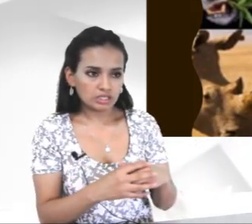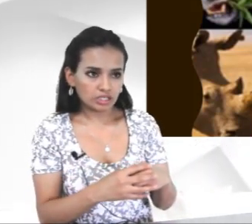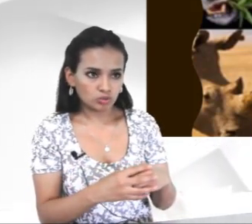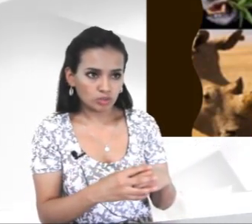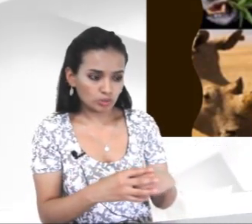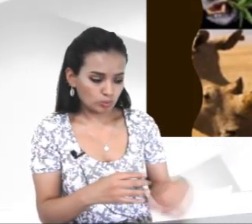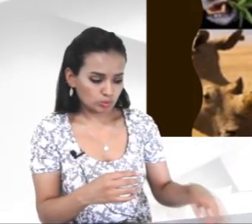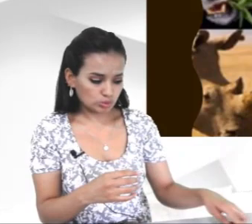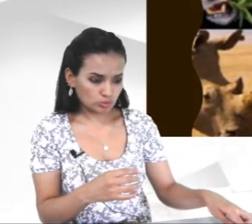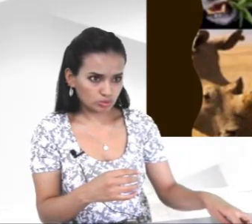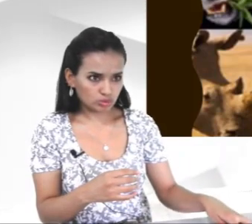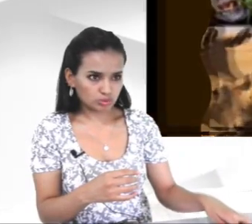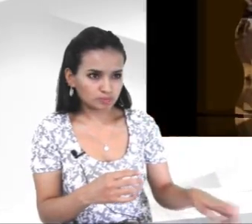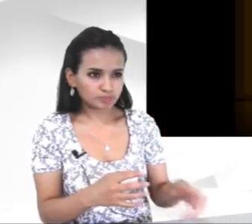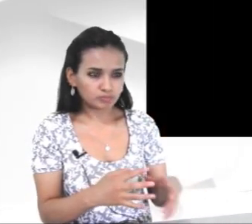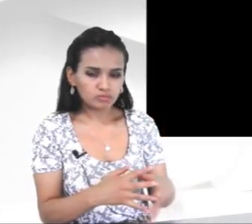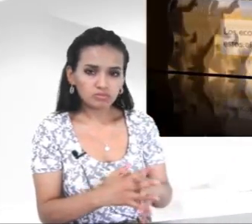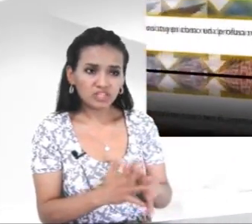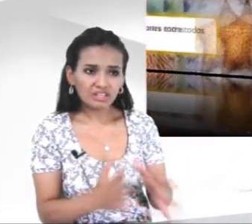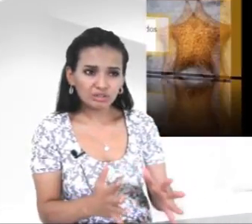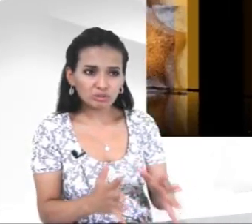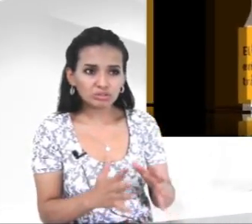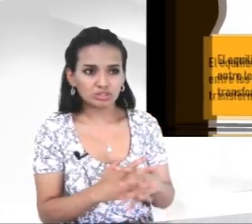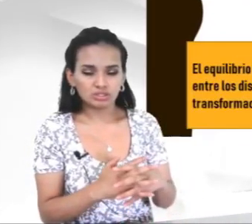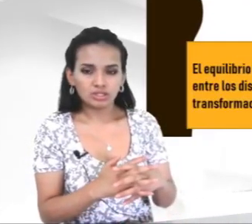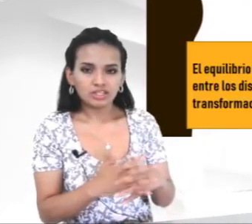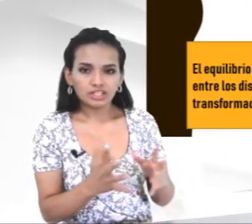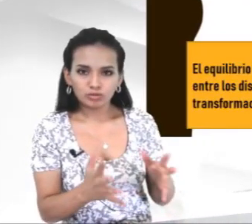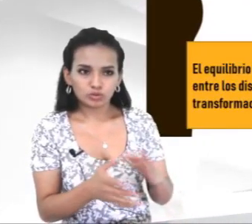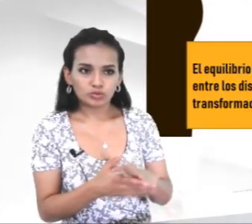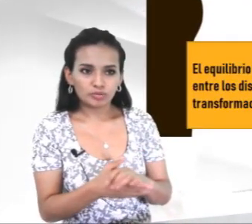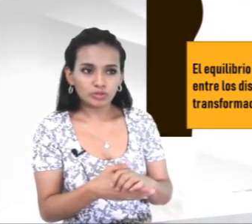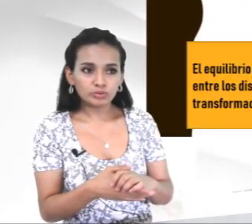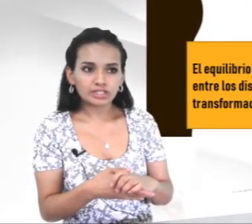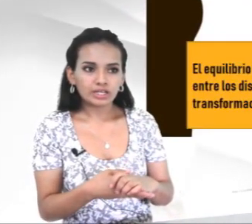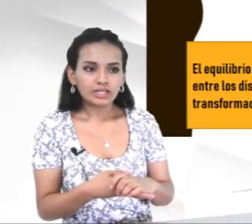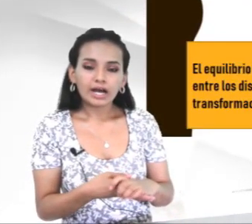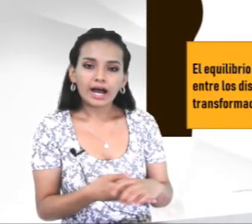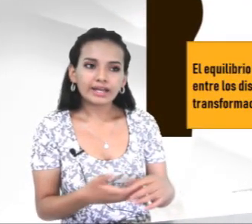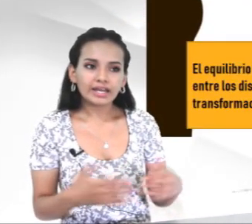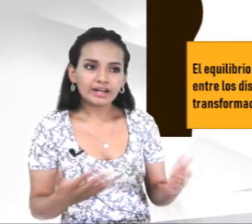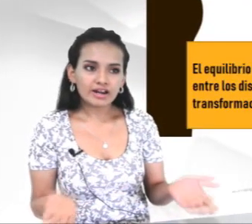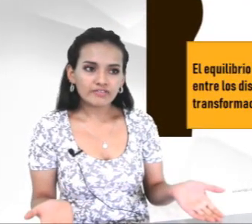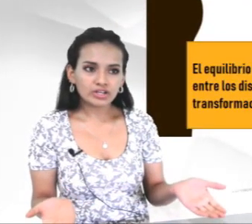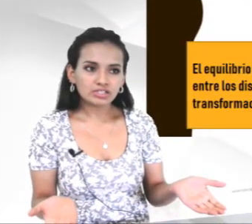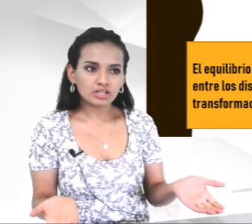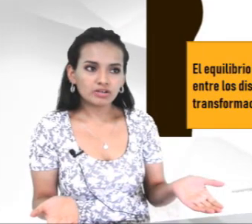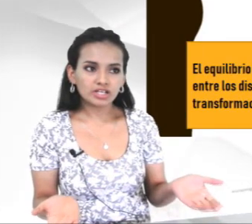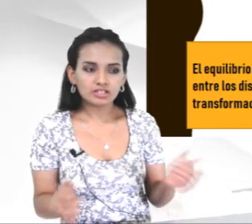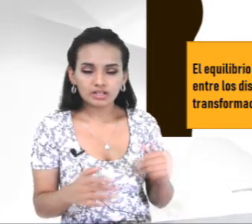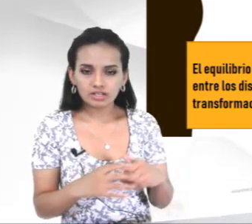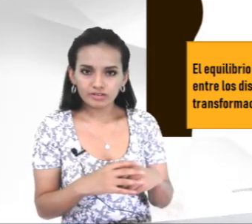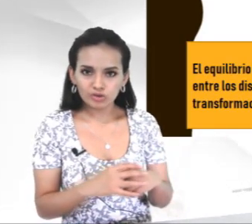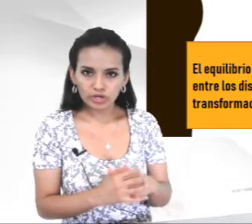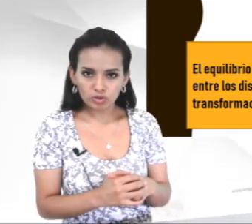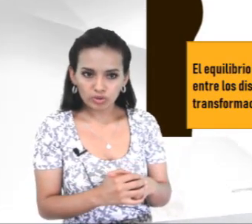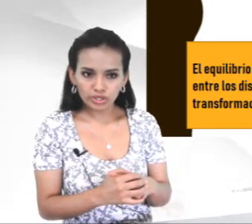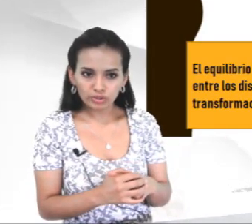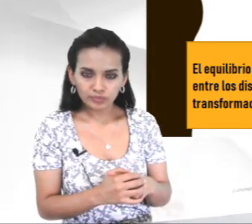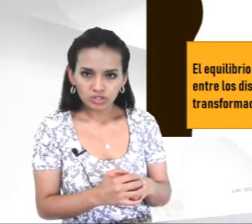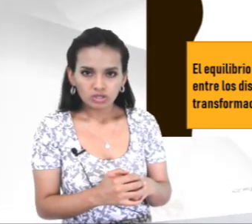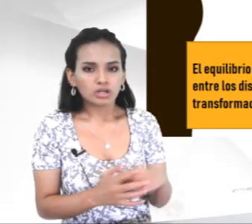interactúan unos con otros entonces tenemos una pregunta a que hará referencia a lo que es el equilibrio